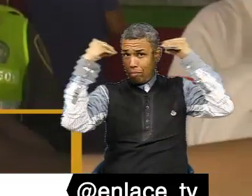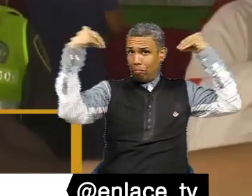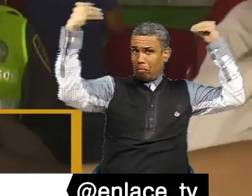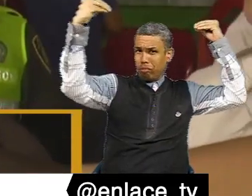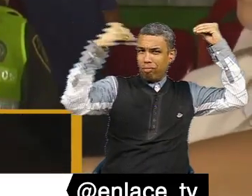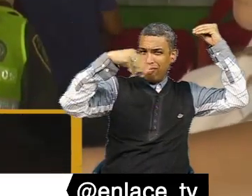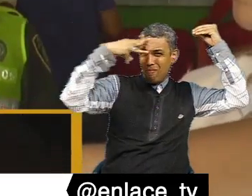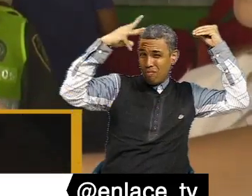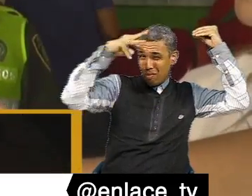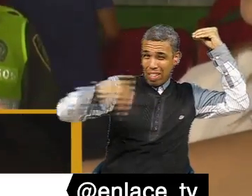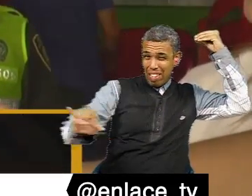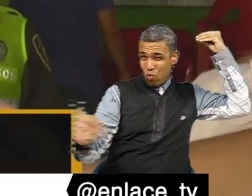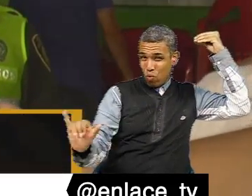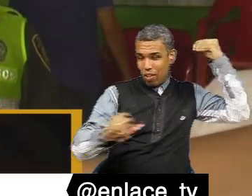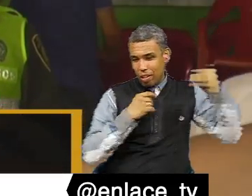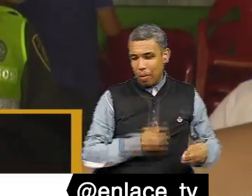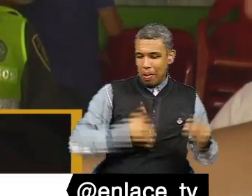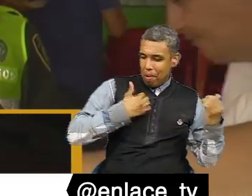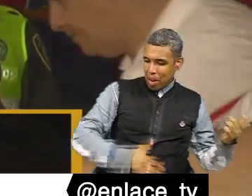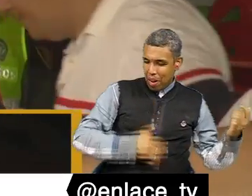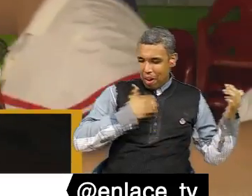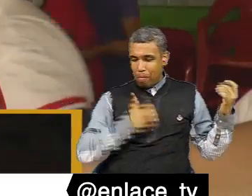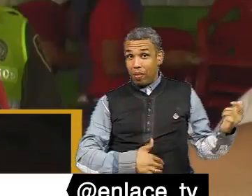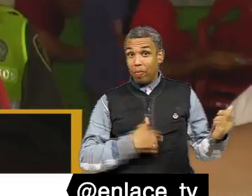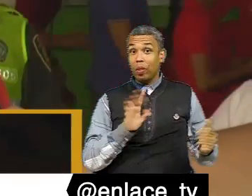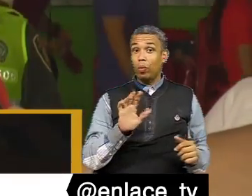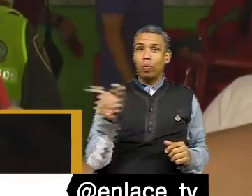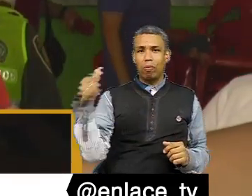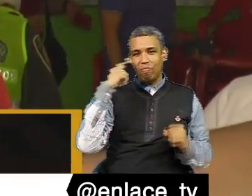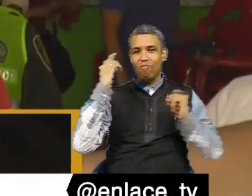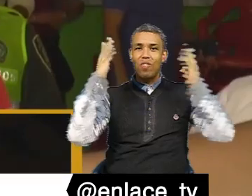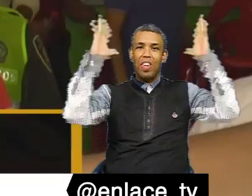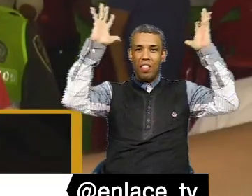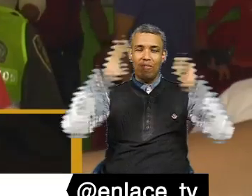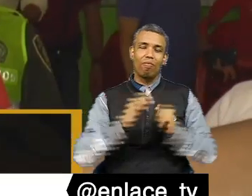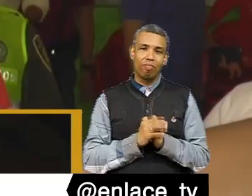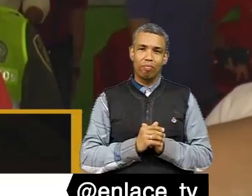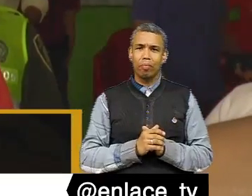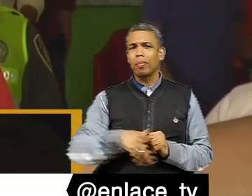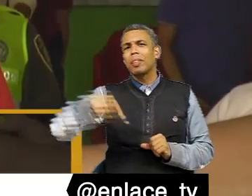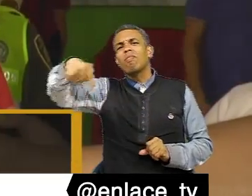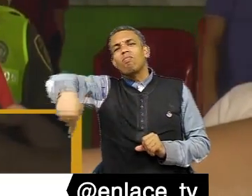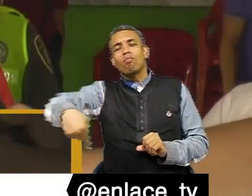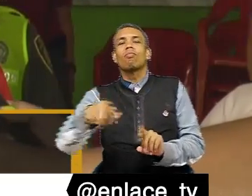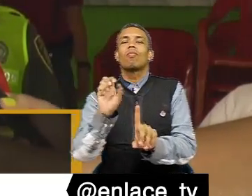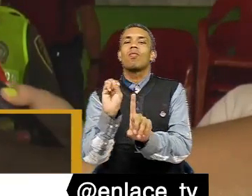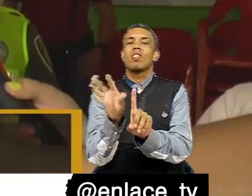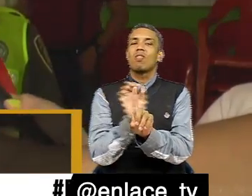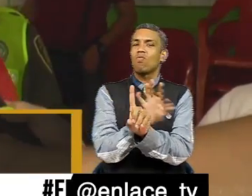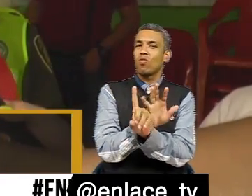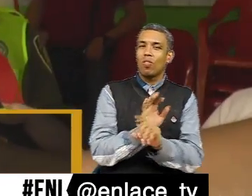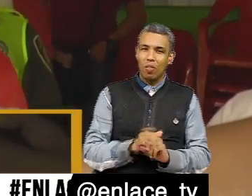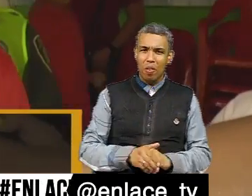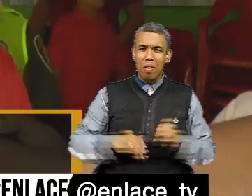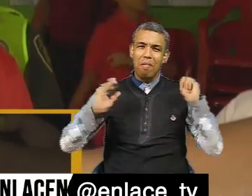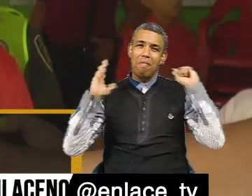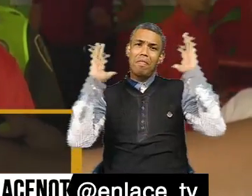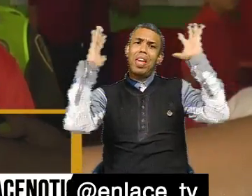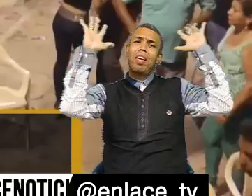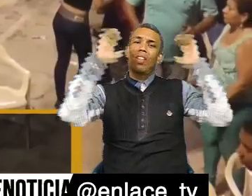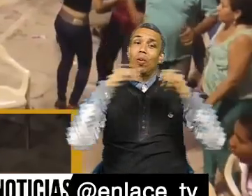Sí, sobre todo porque aquí en el Llanito pues toman las festividades y la fiesta muy